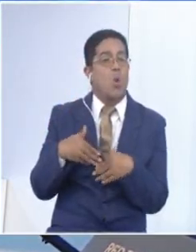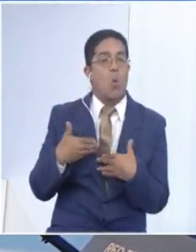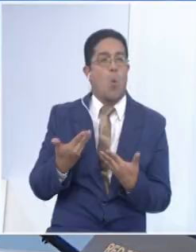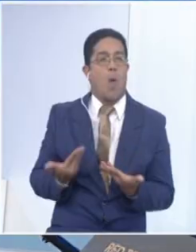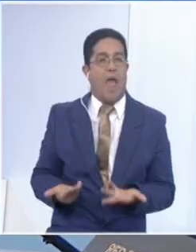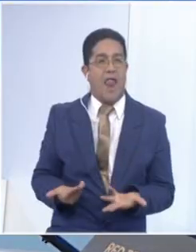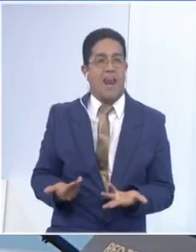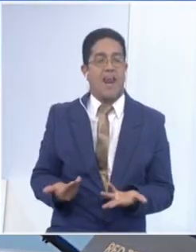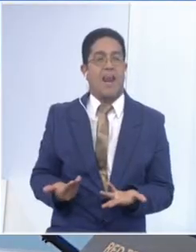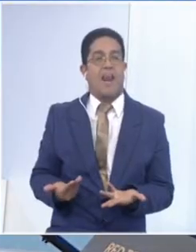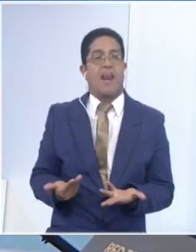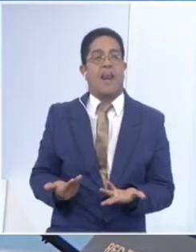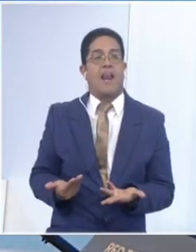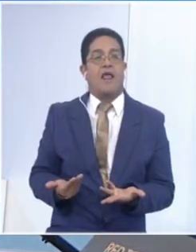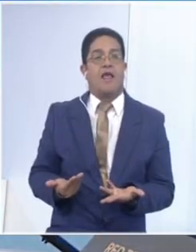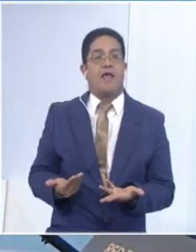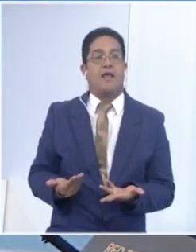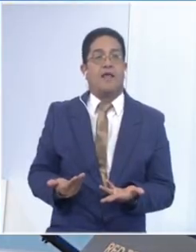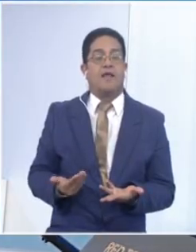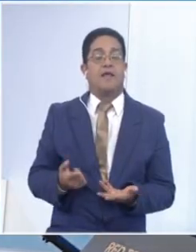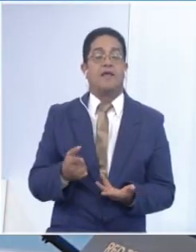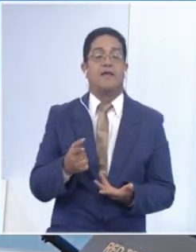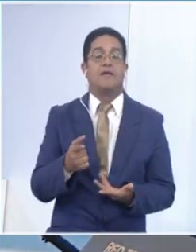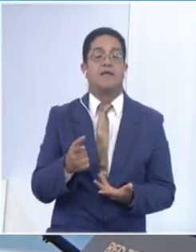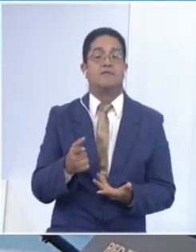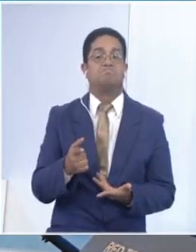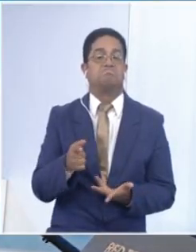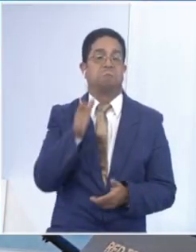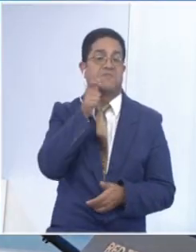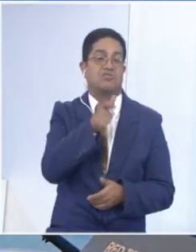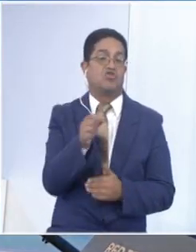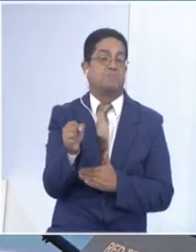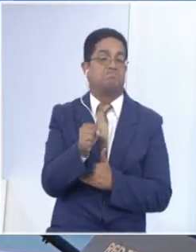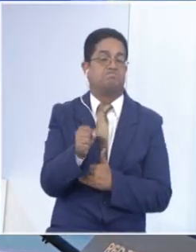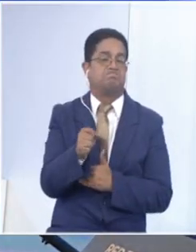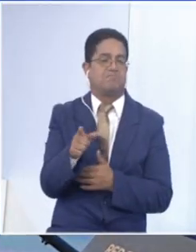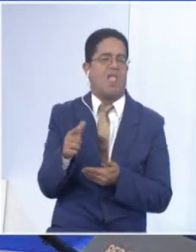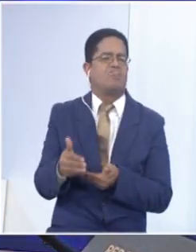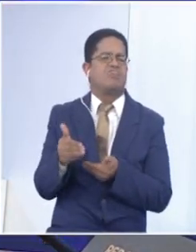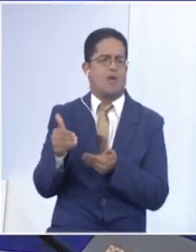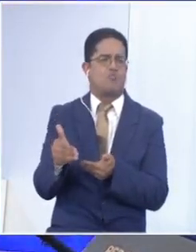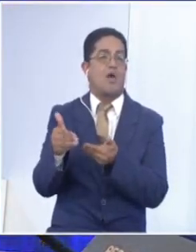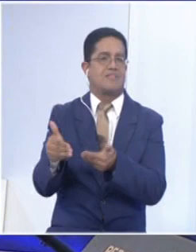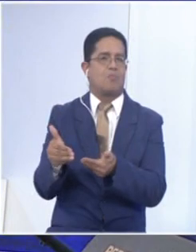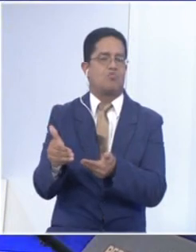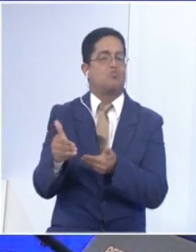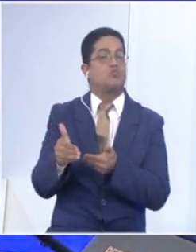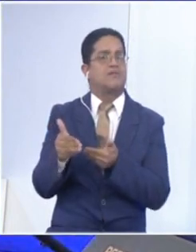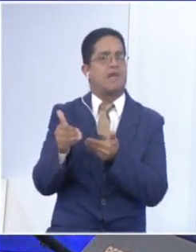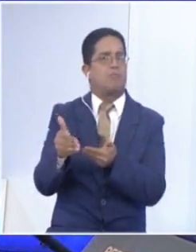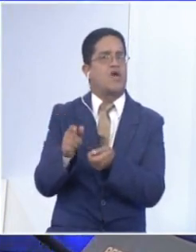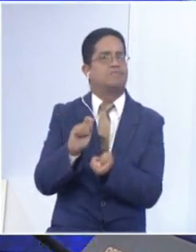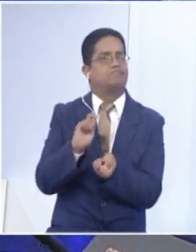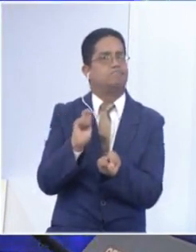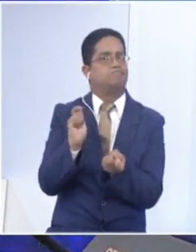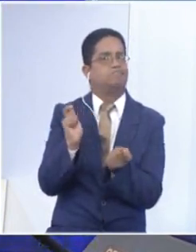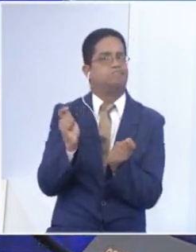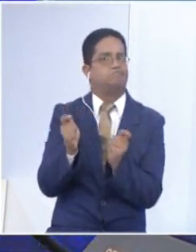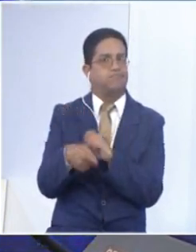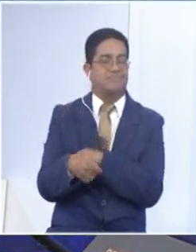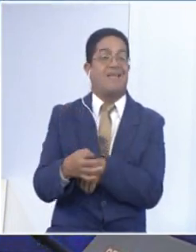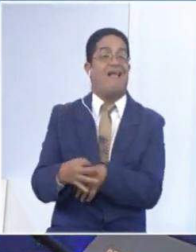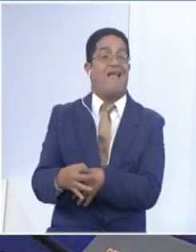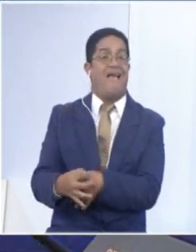muy focalizados es cuando se va dejando para después. Y el después hace una